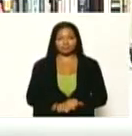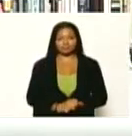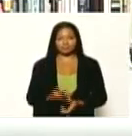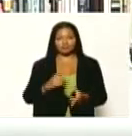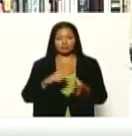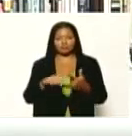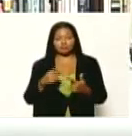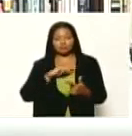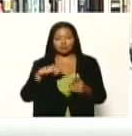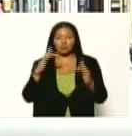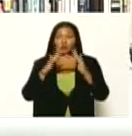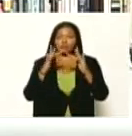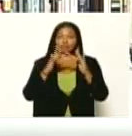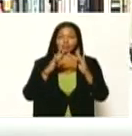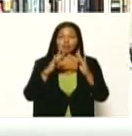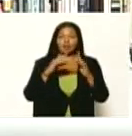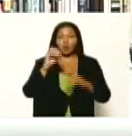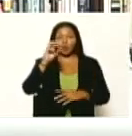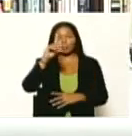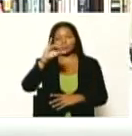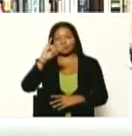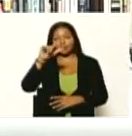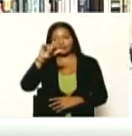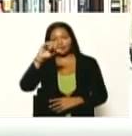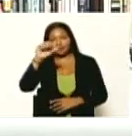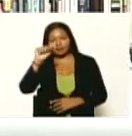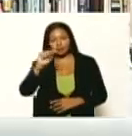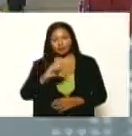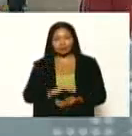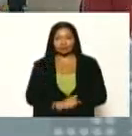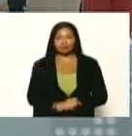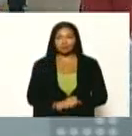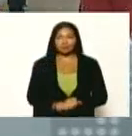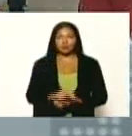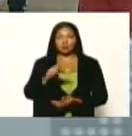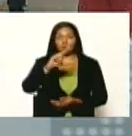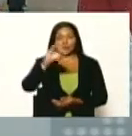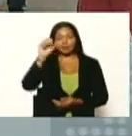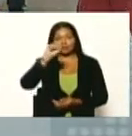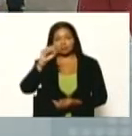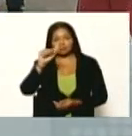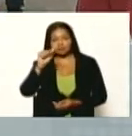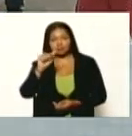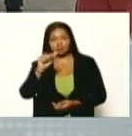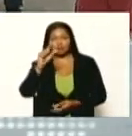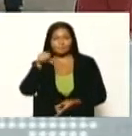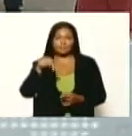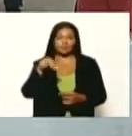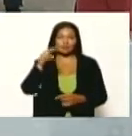Entonces estábamos conectados con Odilia, con Luisa y Norma.